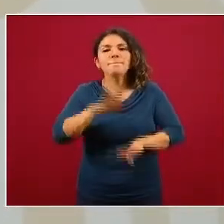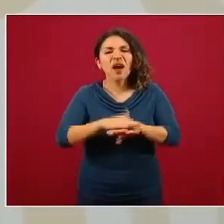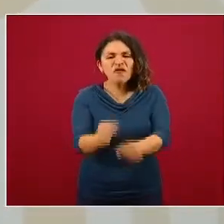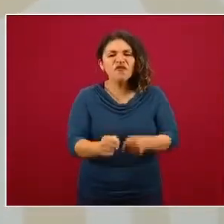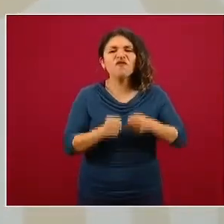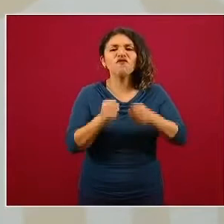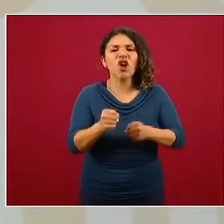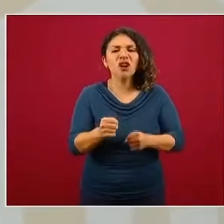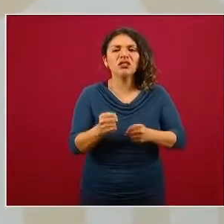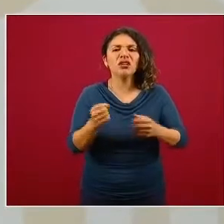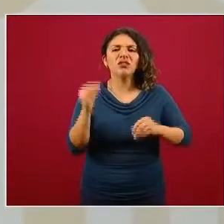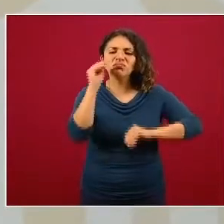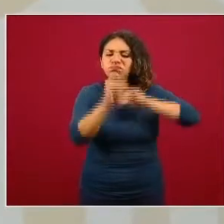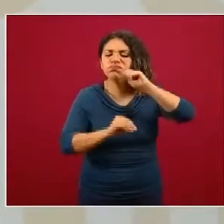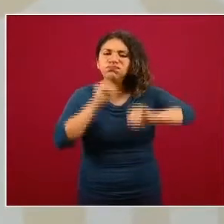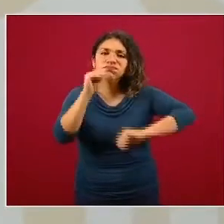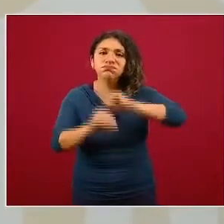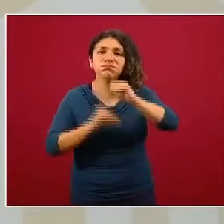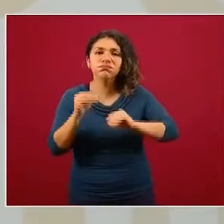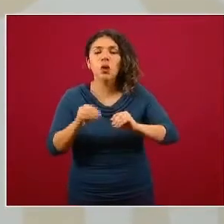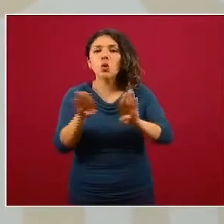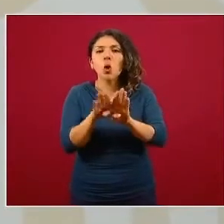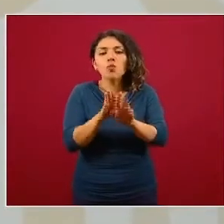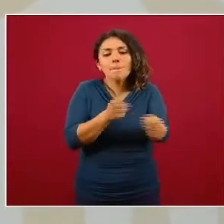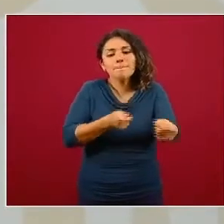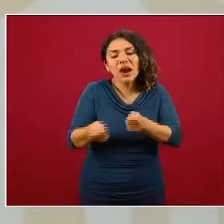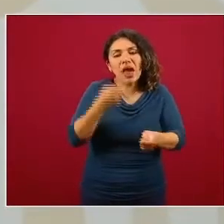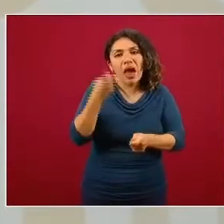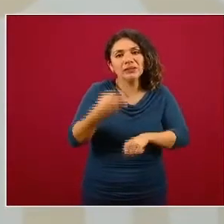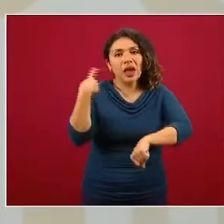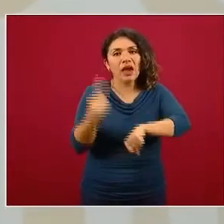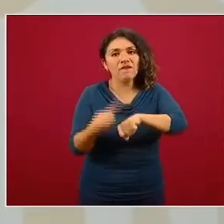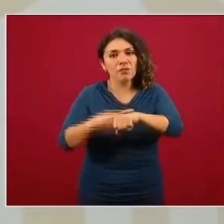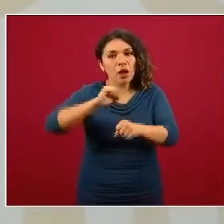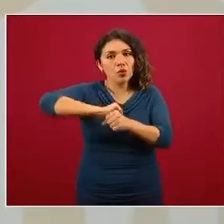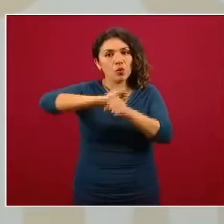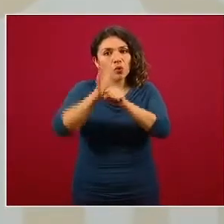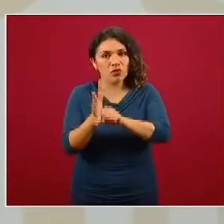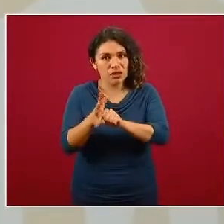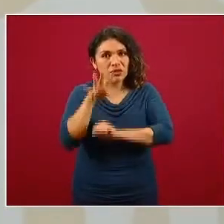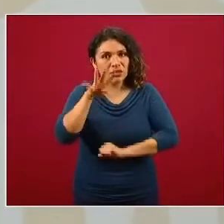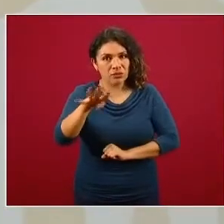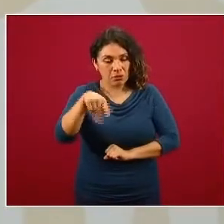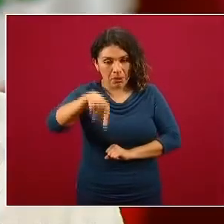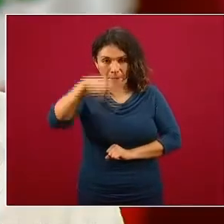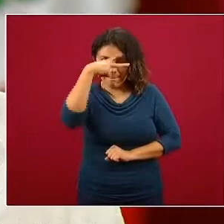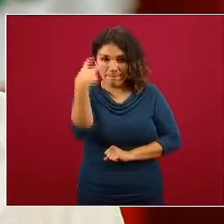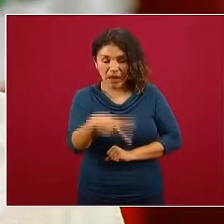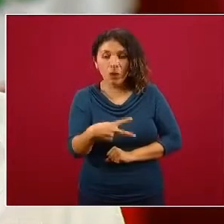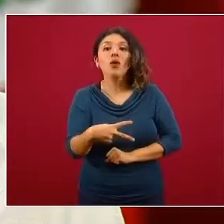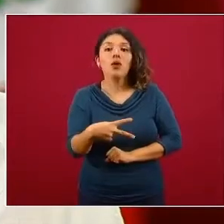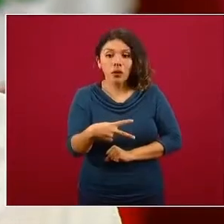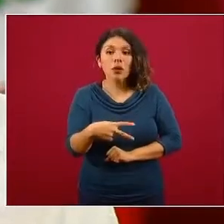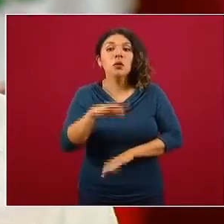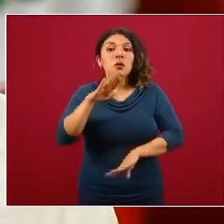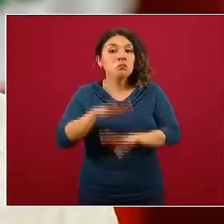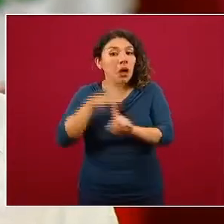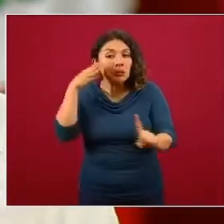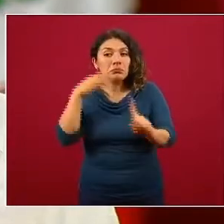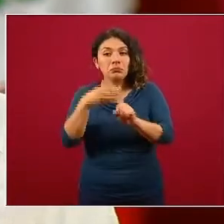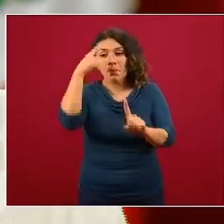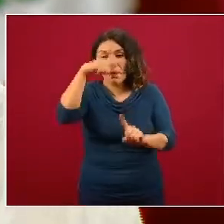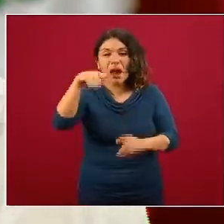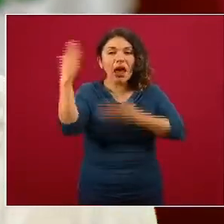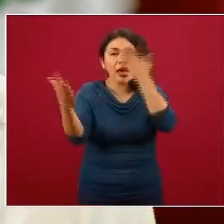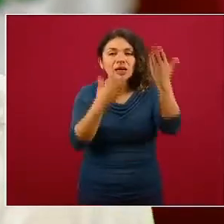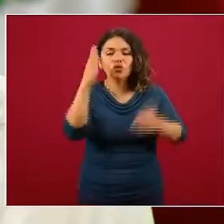fortalecer la capacidad de manejo de la epidemia de COVID-19 en México, de manera específica para hacer